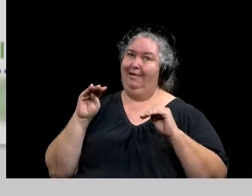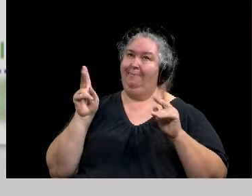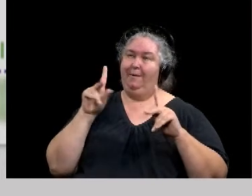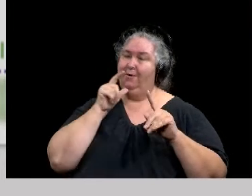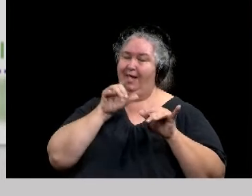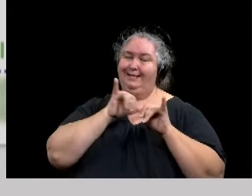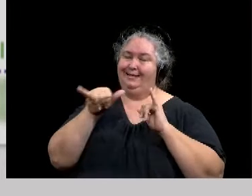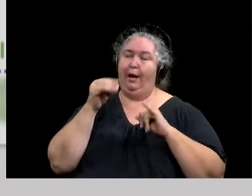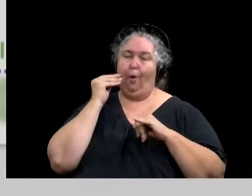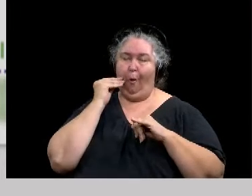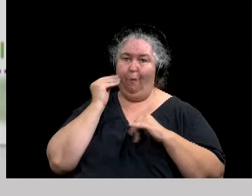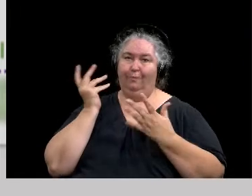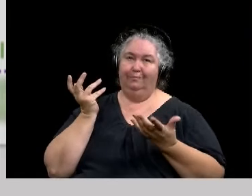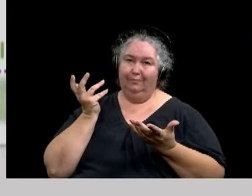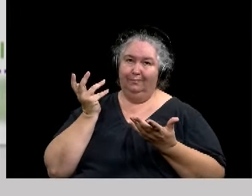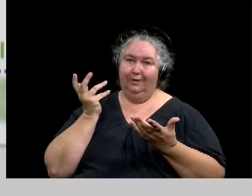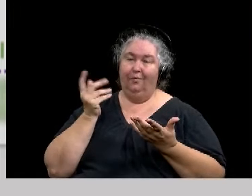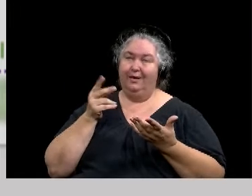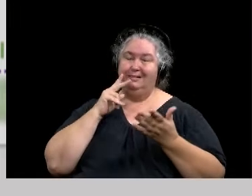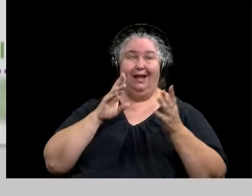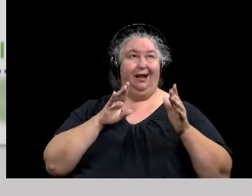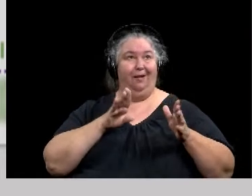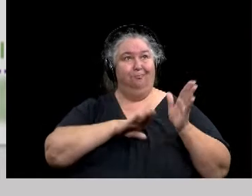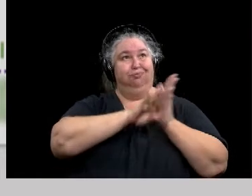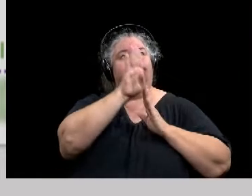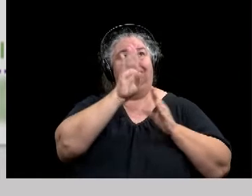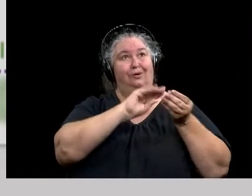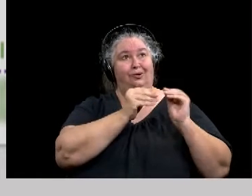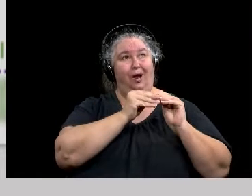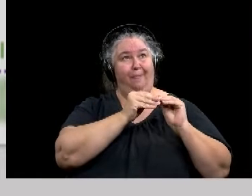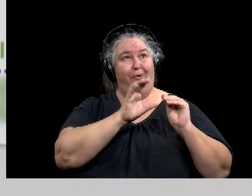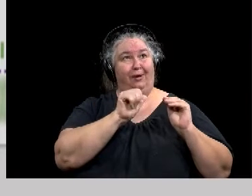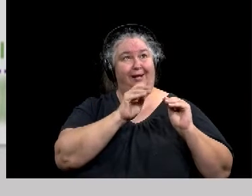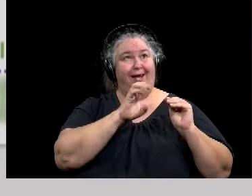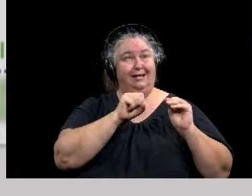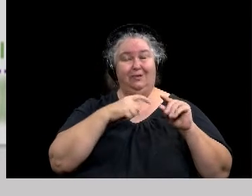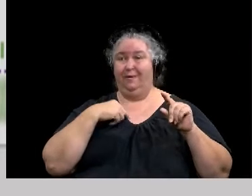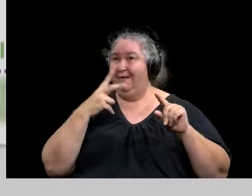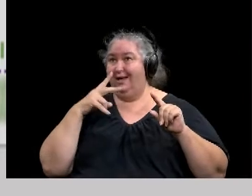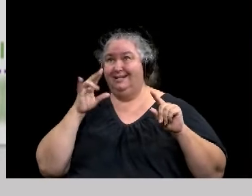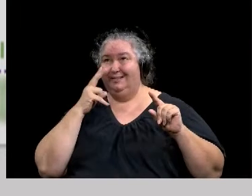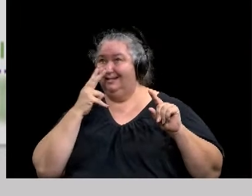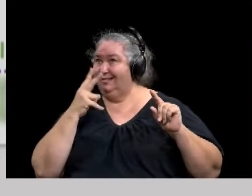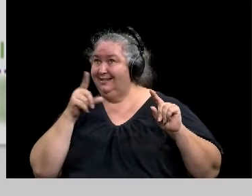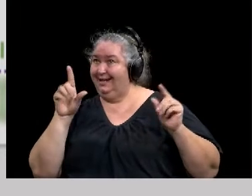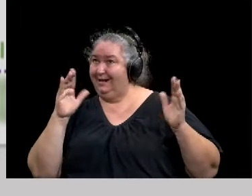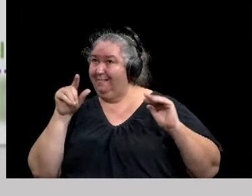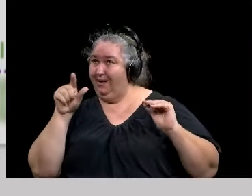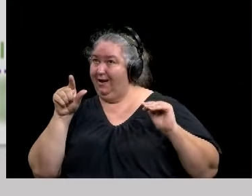ver esta línea muy a nivel y acá lo vemos en